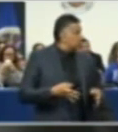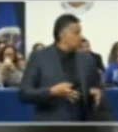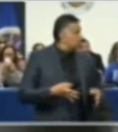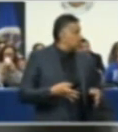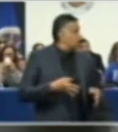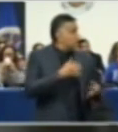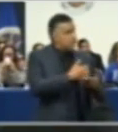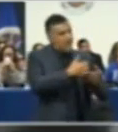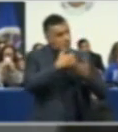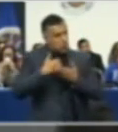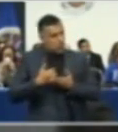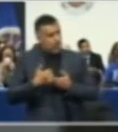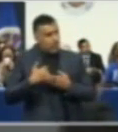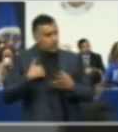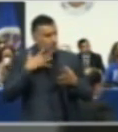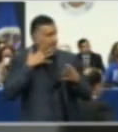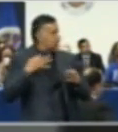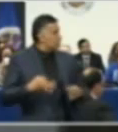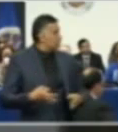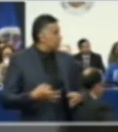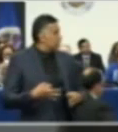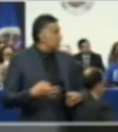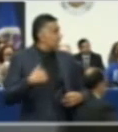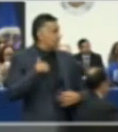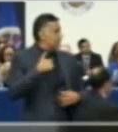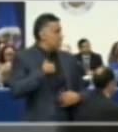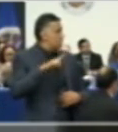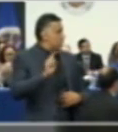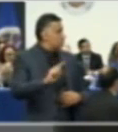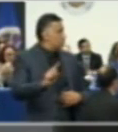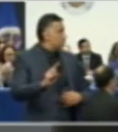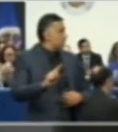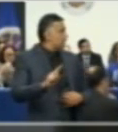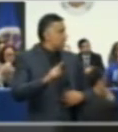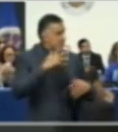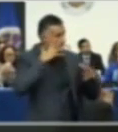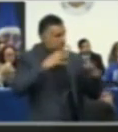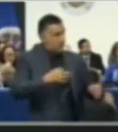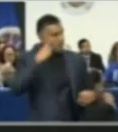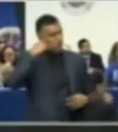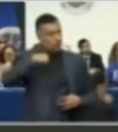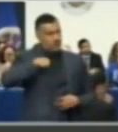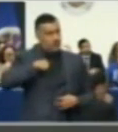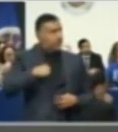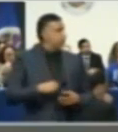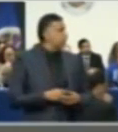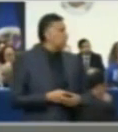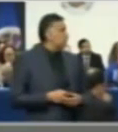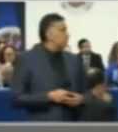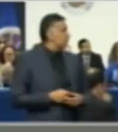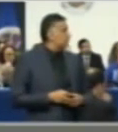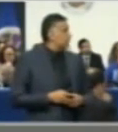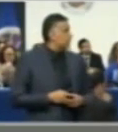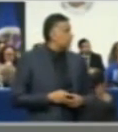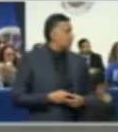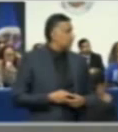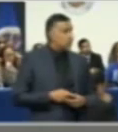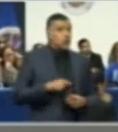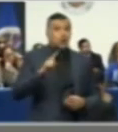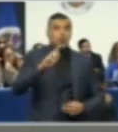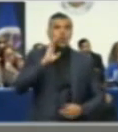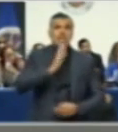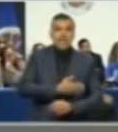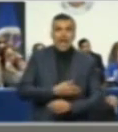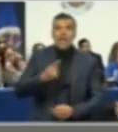decisión. Y no me gusta que tome por mí. Tu hija siempre va a ser una niña. Tu hija siempre